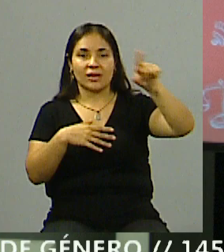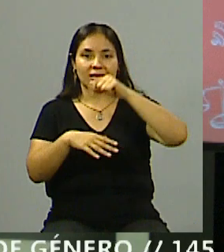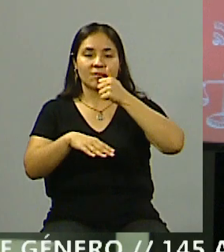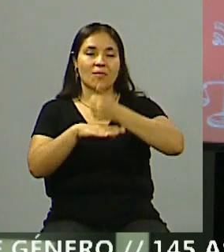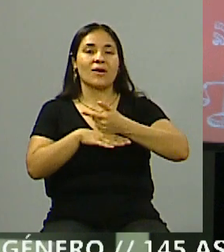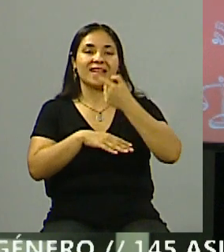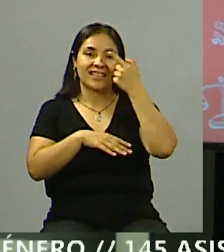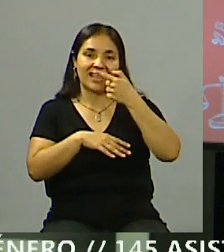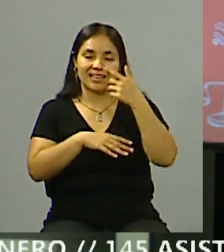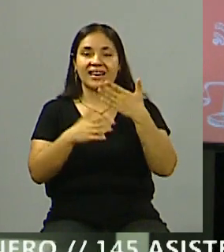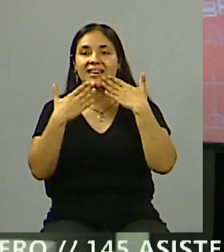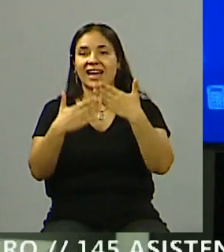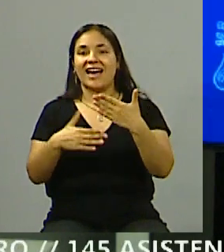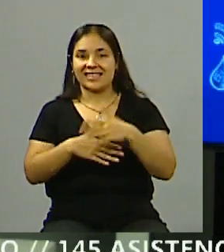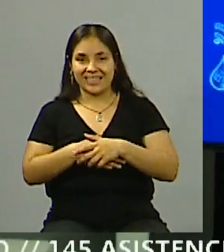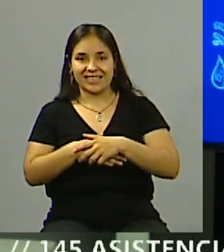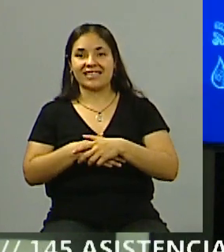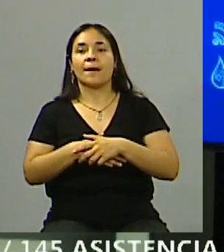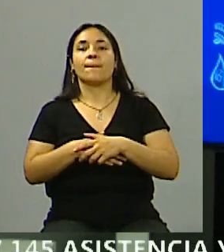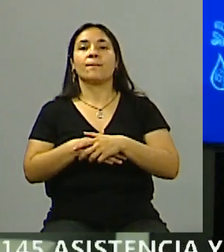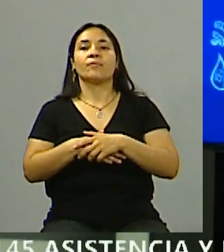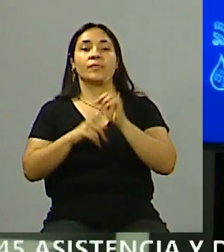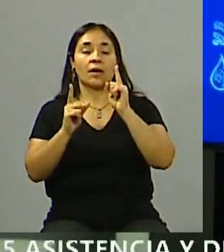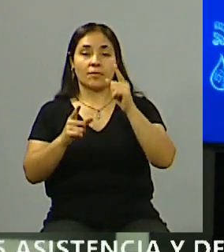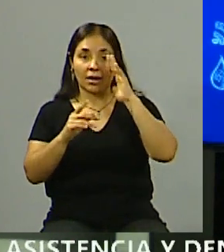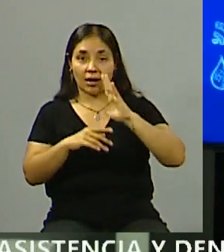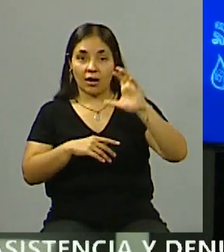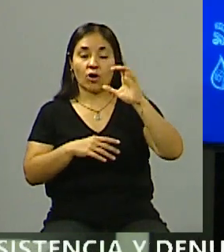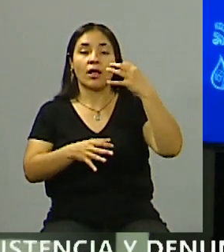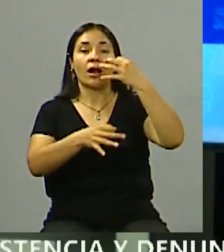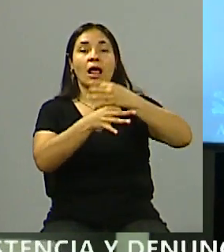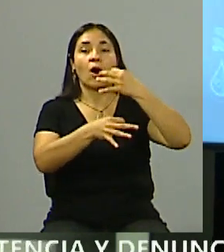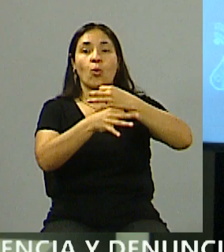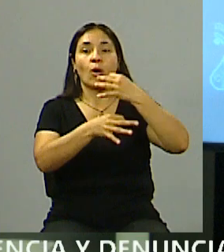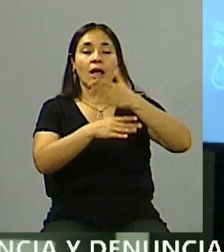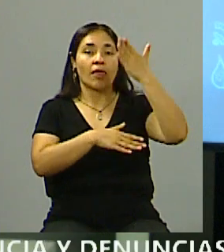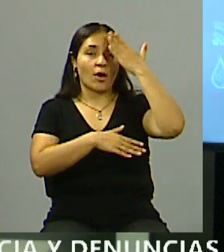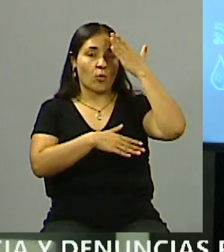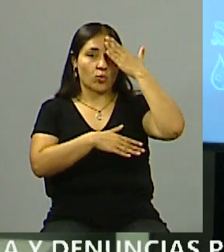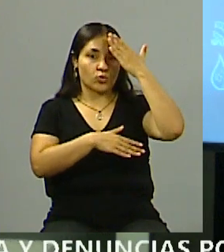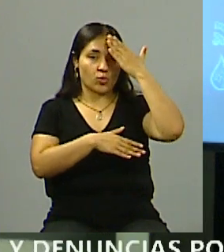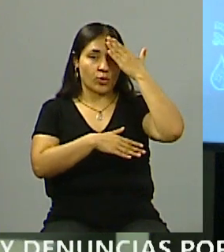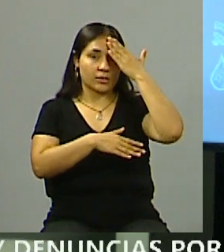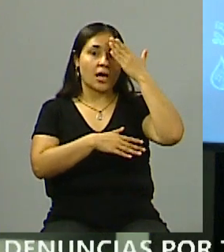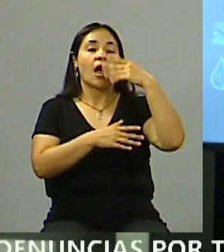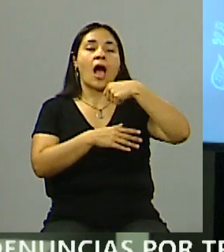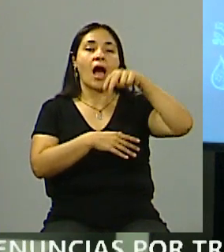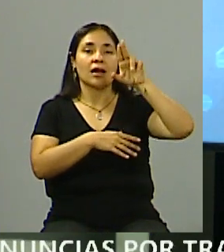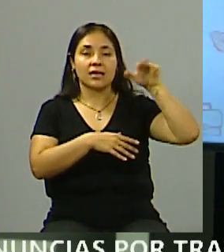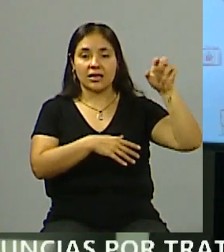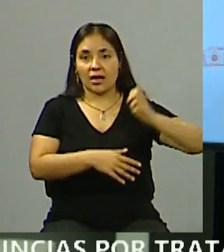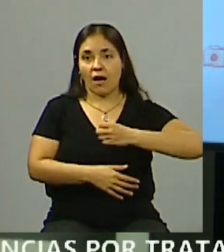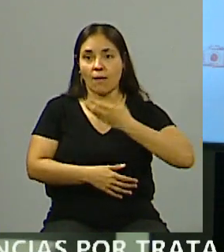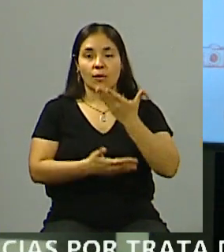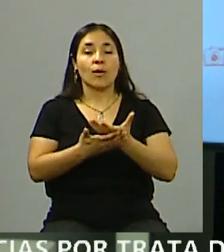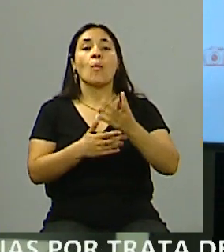interés. Muchas gracias a vos. Sí, de paso, recordarles que las escuelas de cultura o las escuelas artísticas vocacionales son